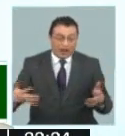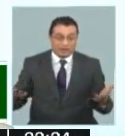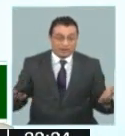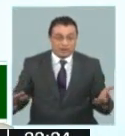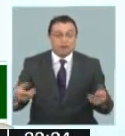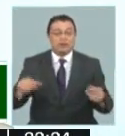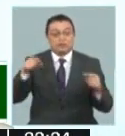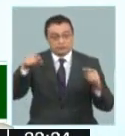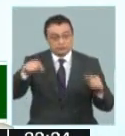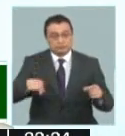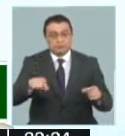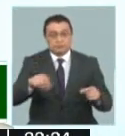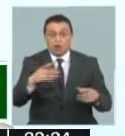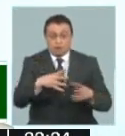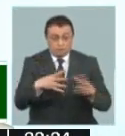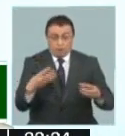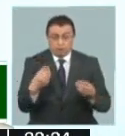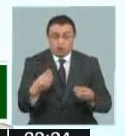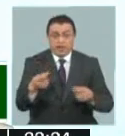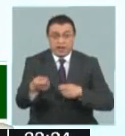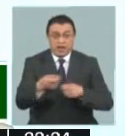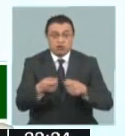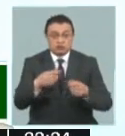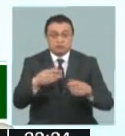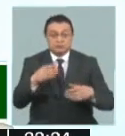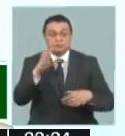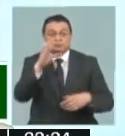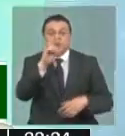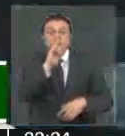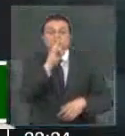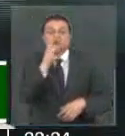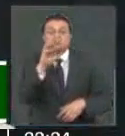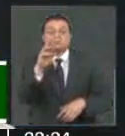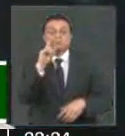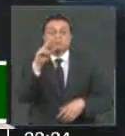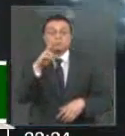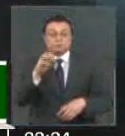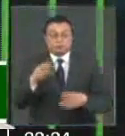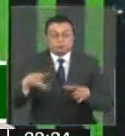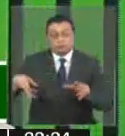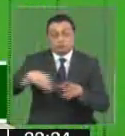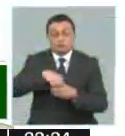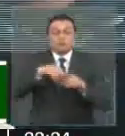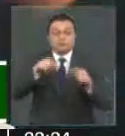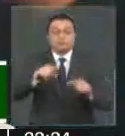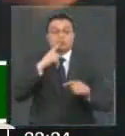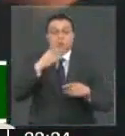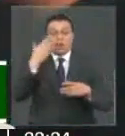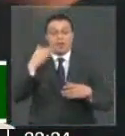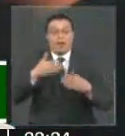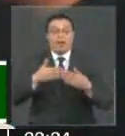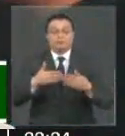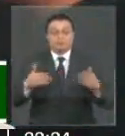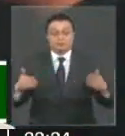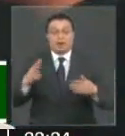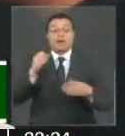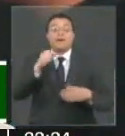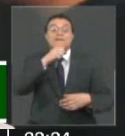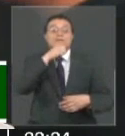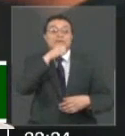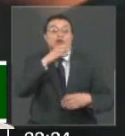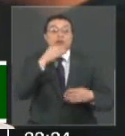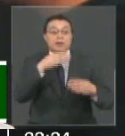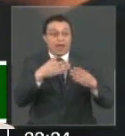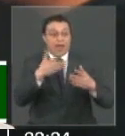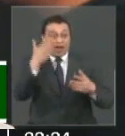también es un buen negocio tener turismo inclusivo. O sea, hay un mercado enorme, así como se abrió en algún minuto el mercado de las personas de la tercera edad.